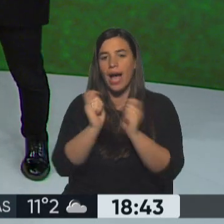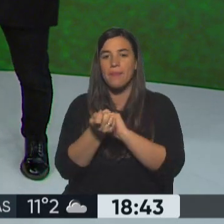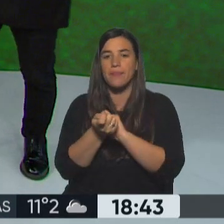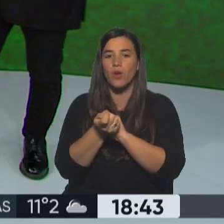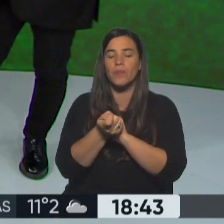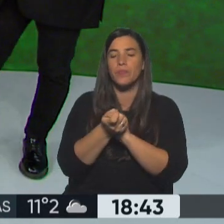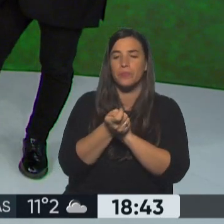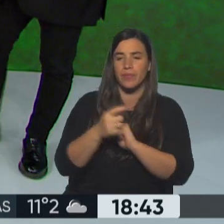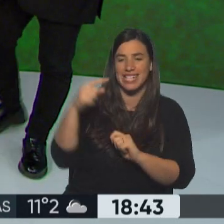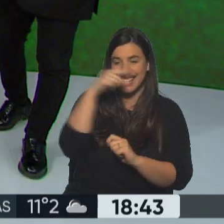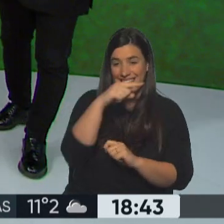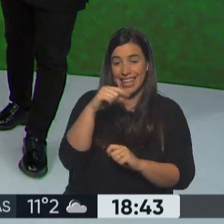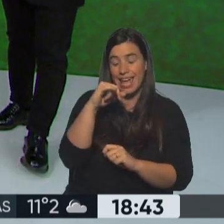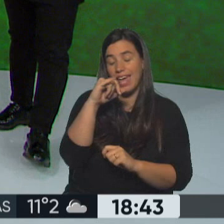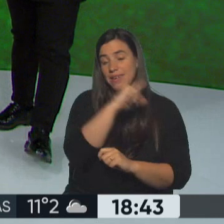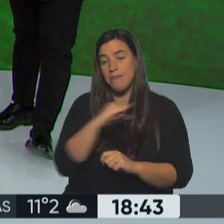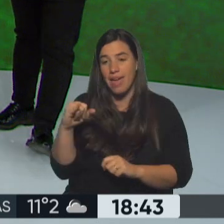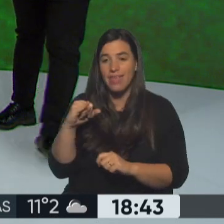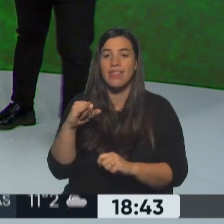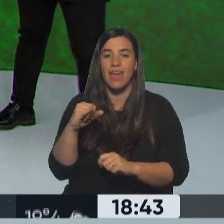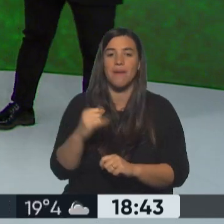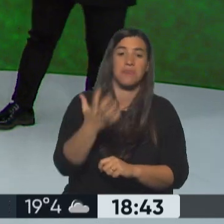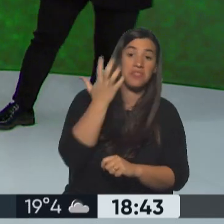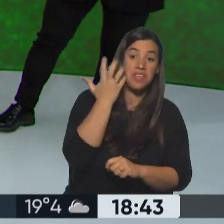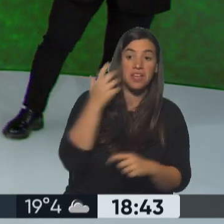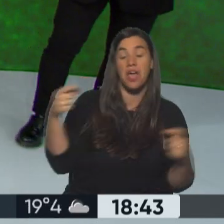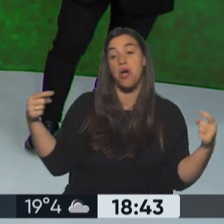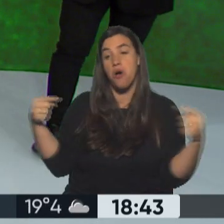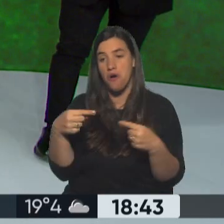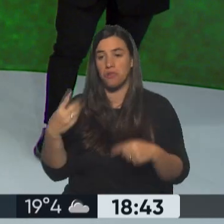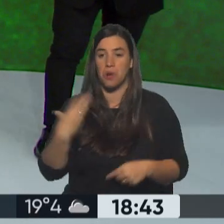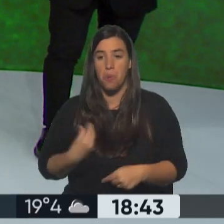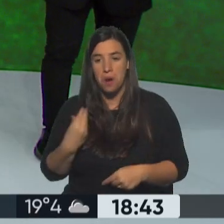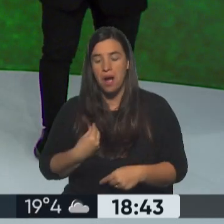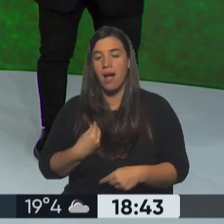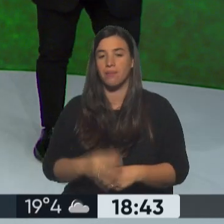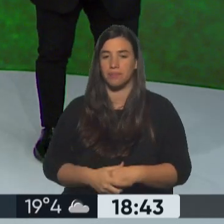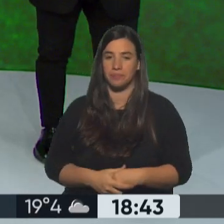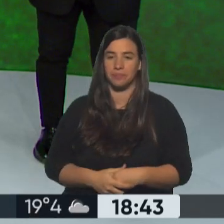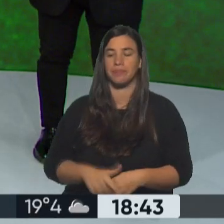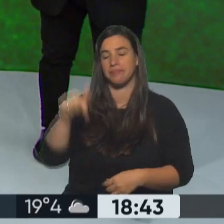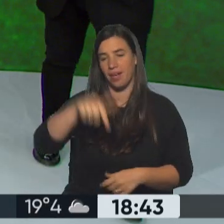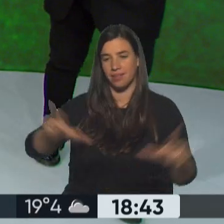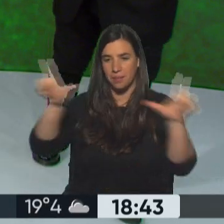19:30. Estos martes, Tigre, Huracán, un muy buen encuentro por la televisión